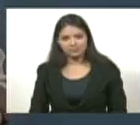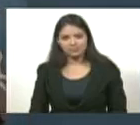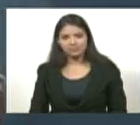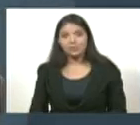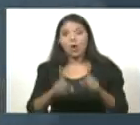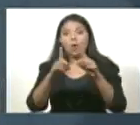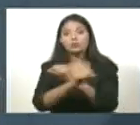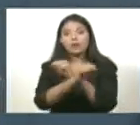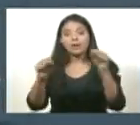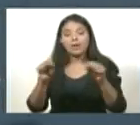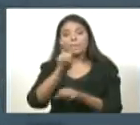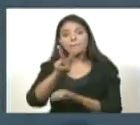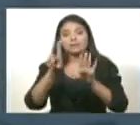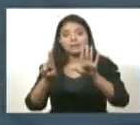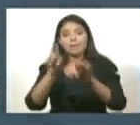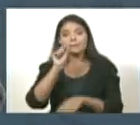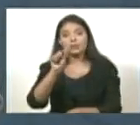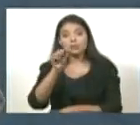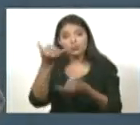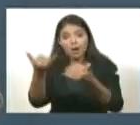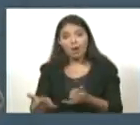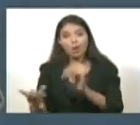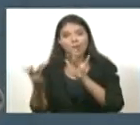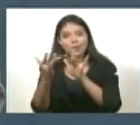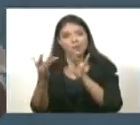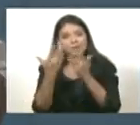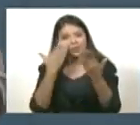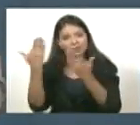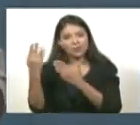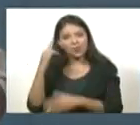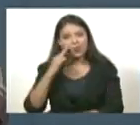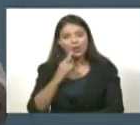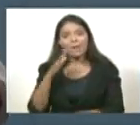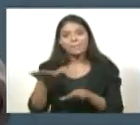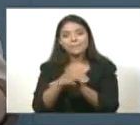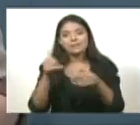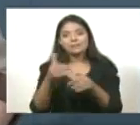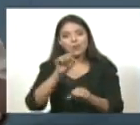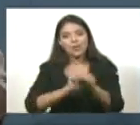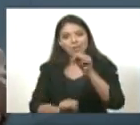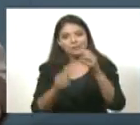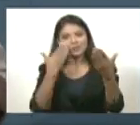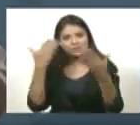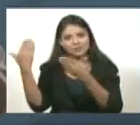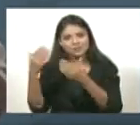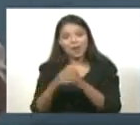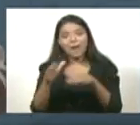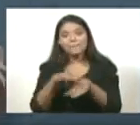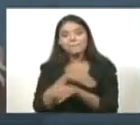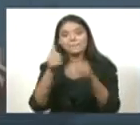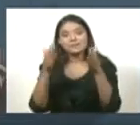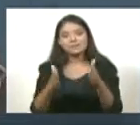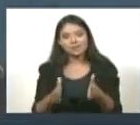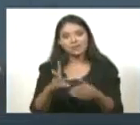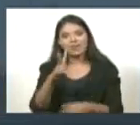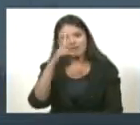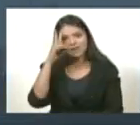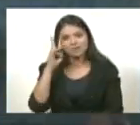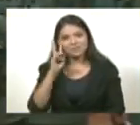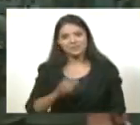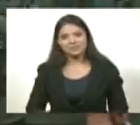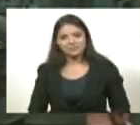11 de la mañana, 26 minutos. Vamos a esta hora a trasladarnos al Salón Simón Bolívar en el Ministerio de Defensa. Vamos a escuchar palabras del ministro Vladimir Padrino